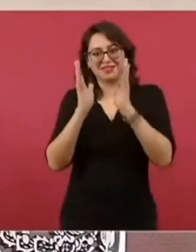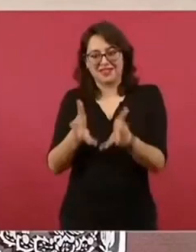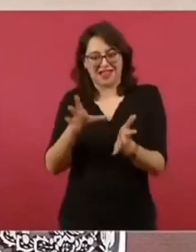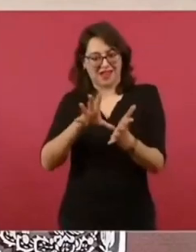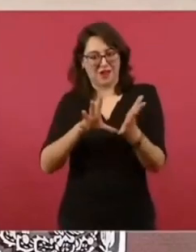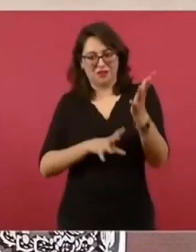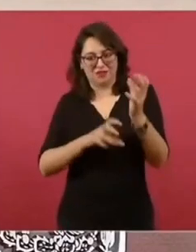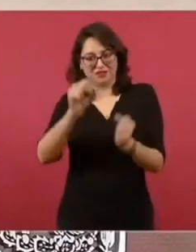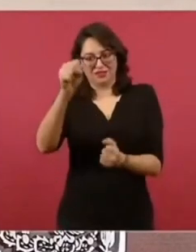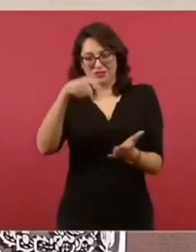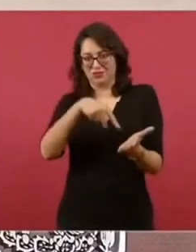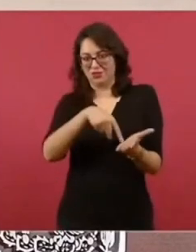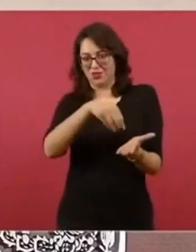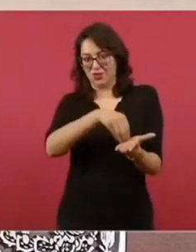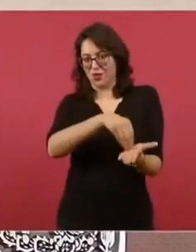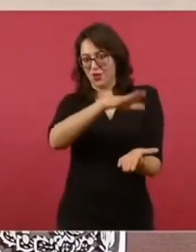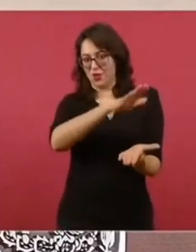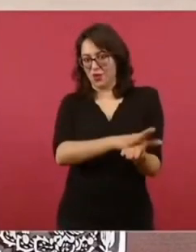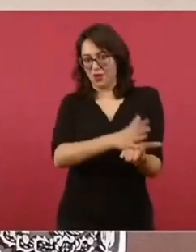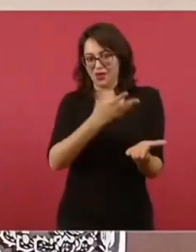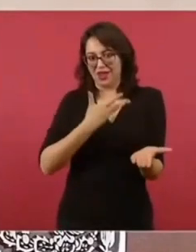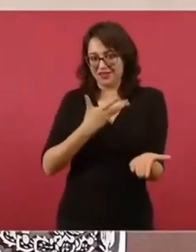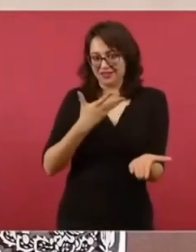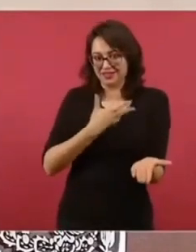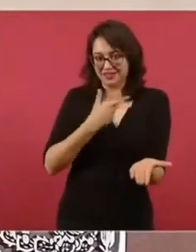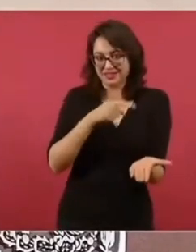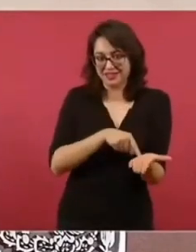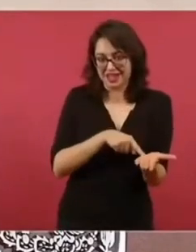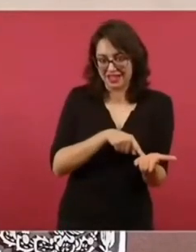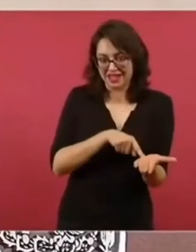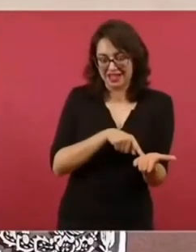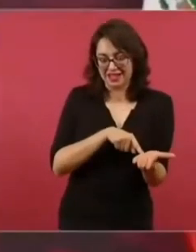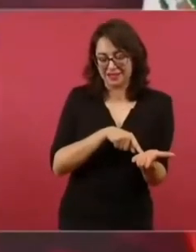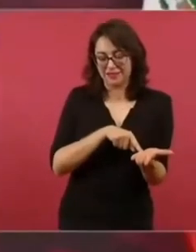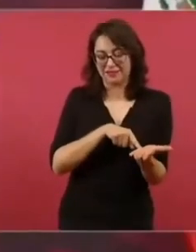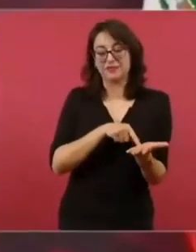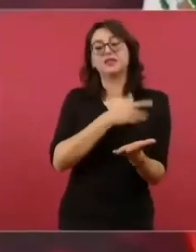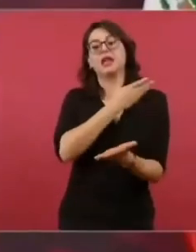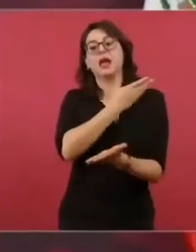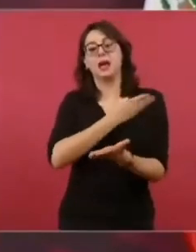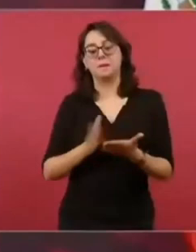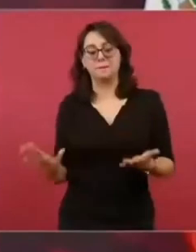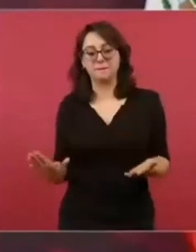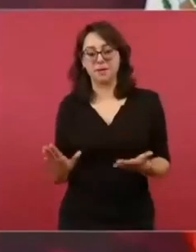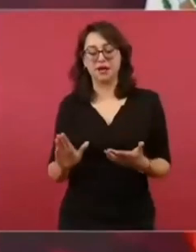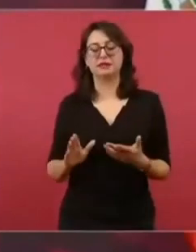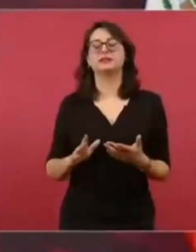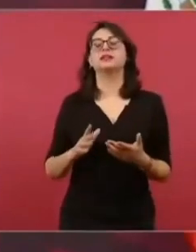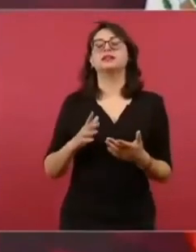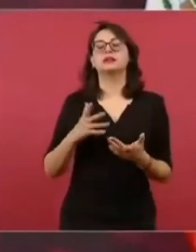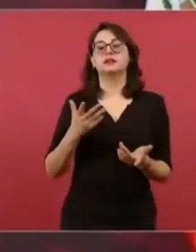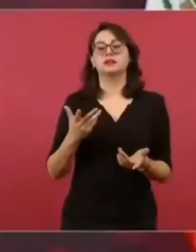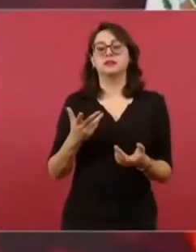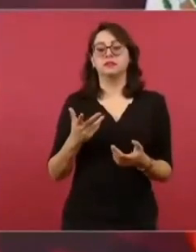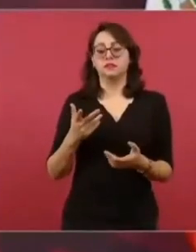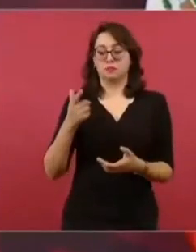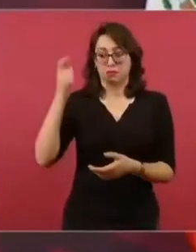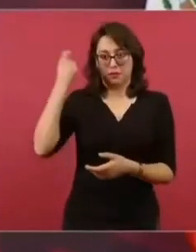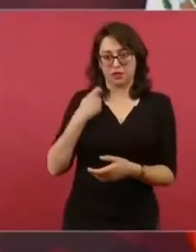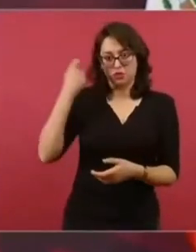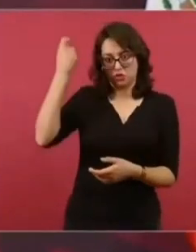logramos que en un transitorio de la Constitución se